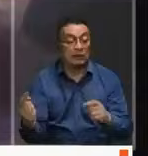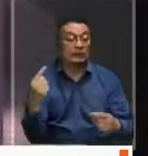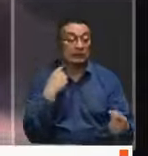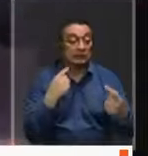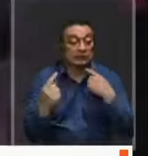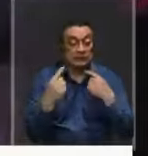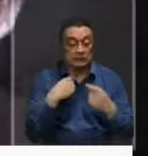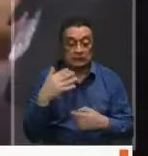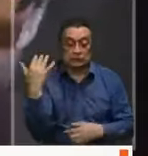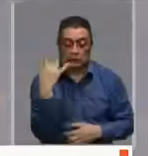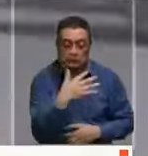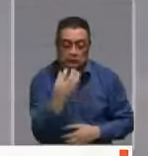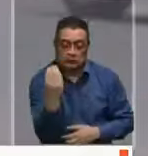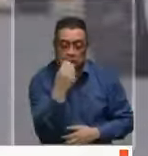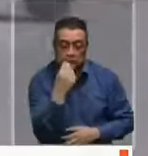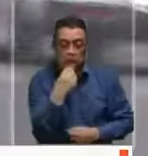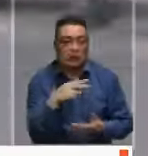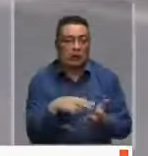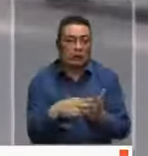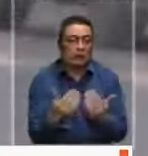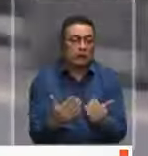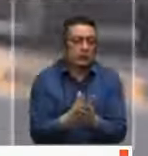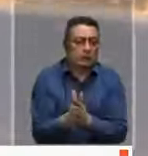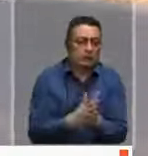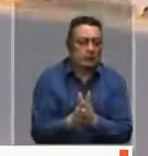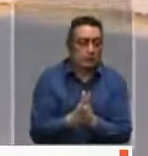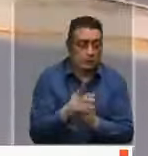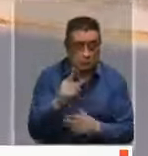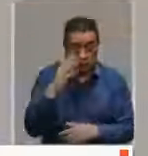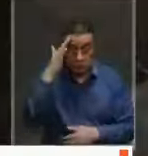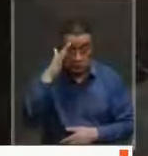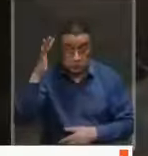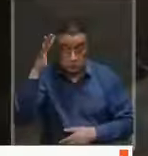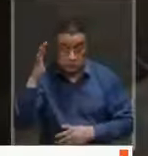esa rica comida que esperamos con ansias. ¿No lo había pensado?